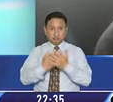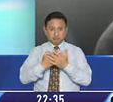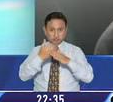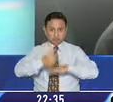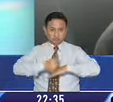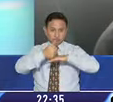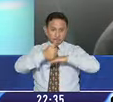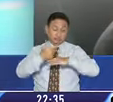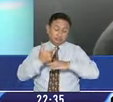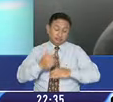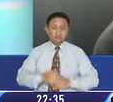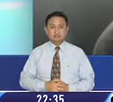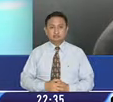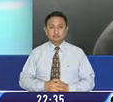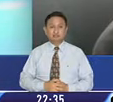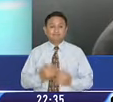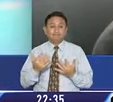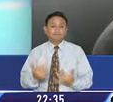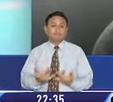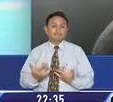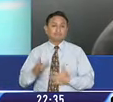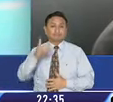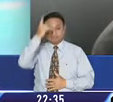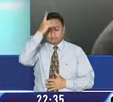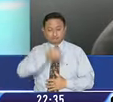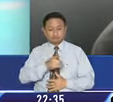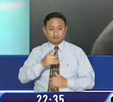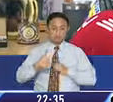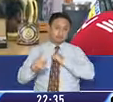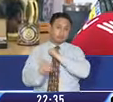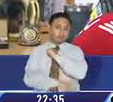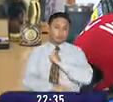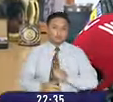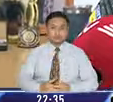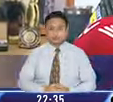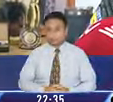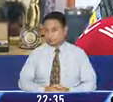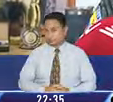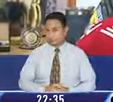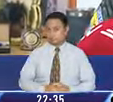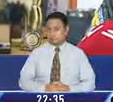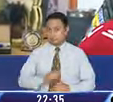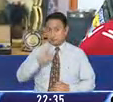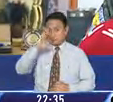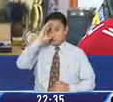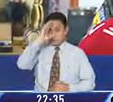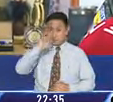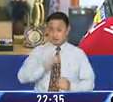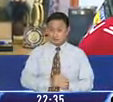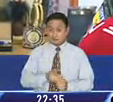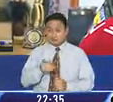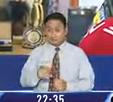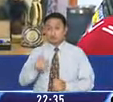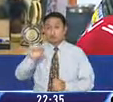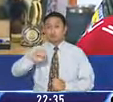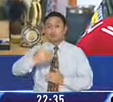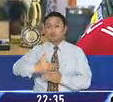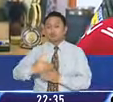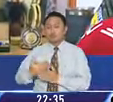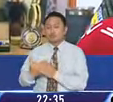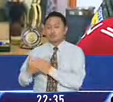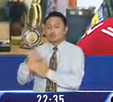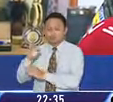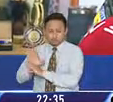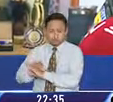las autoridades competentes y esperando las respectivas sanciones. La Policía Nacional no va a dar ningún paso a este tipo